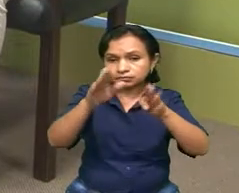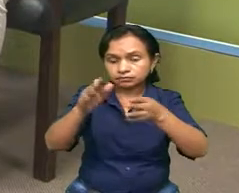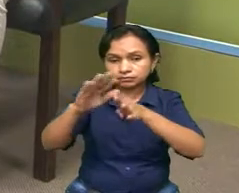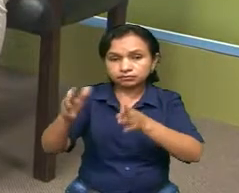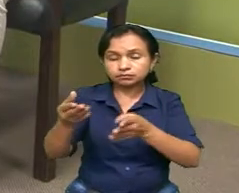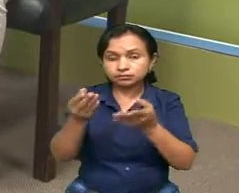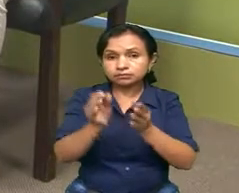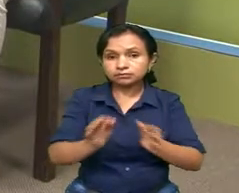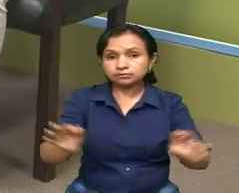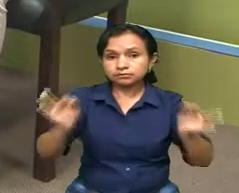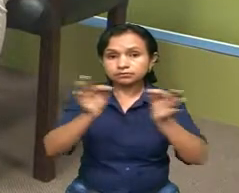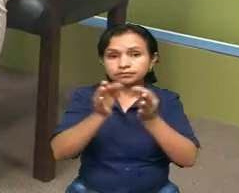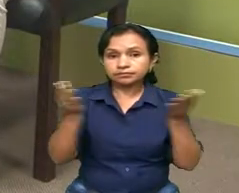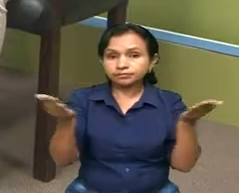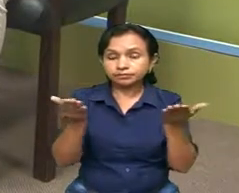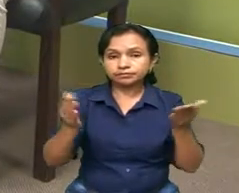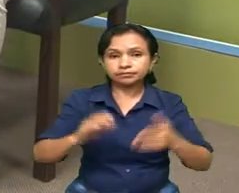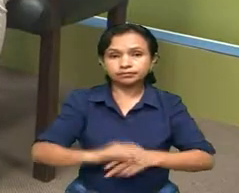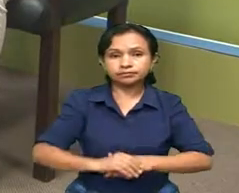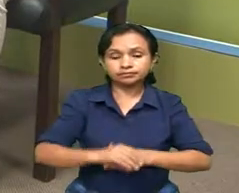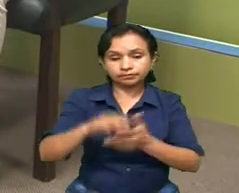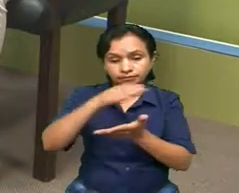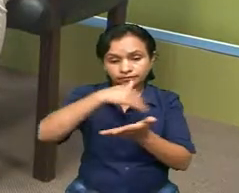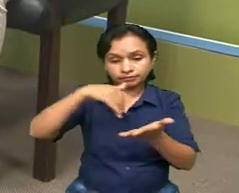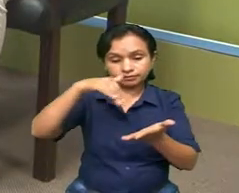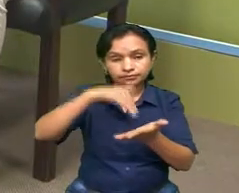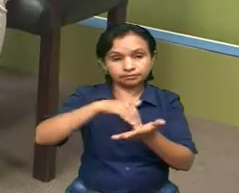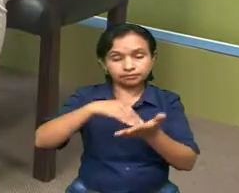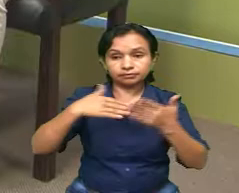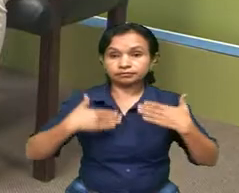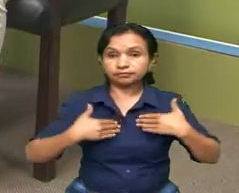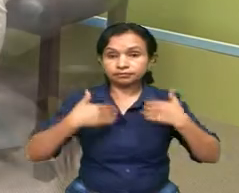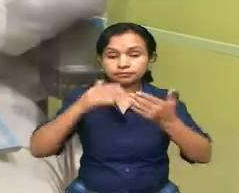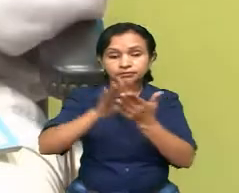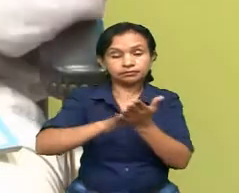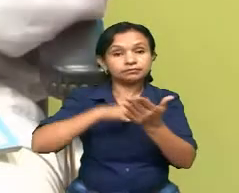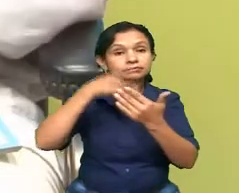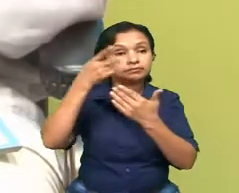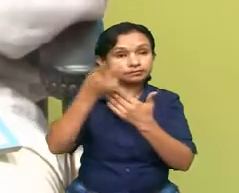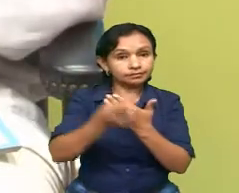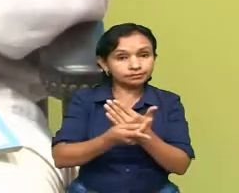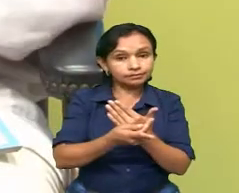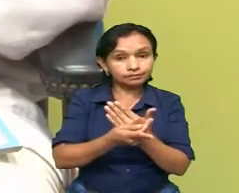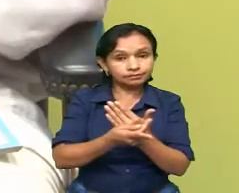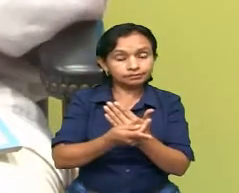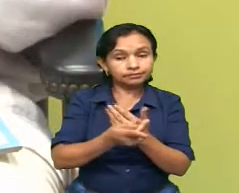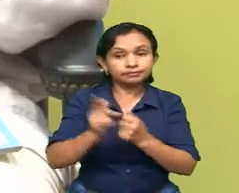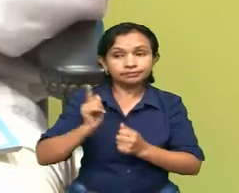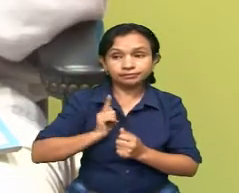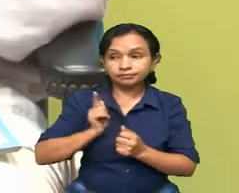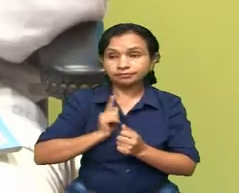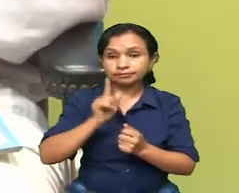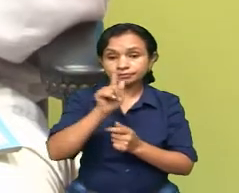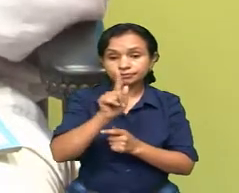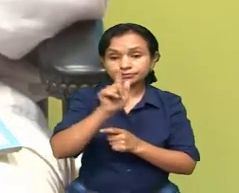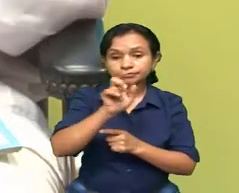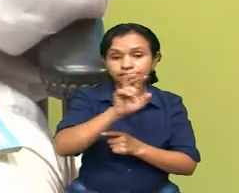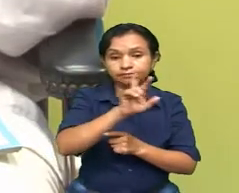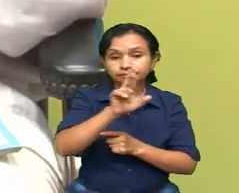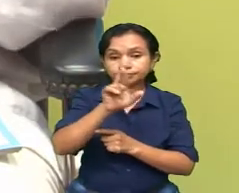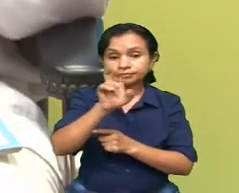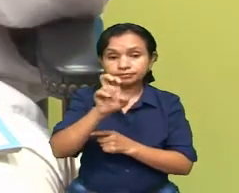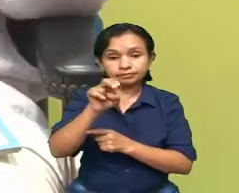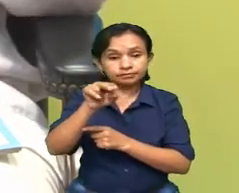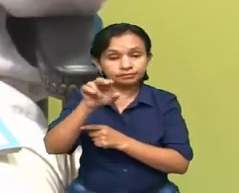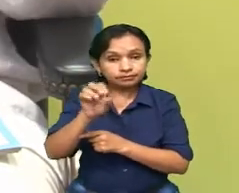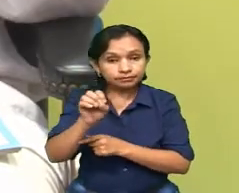alimentación necesaria rápidamente? El centro de salud, tenemos un programa que se llama Terreno, ¿verdad? Se le llama Terreno,